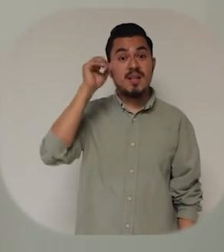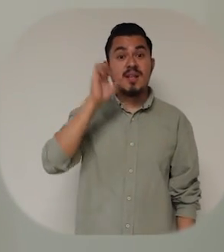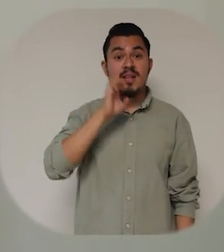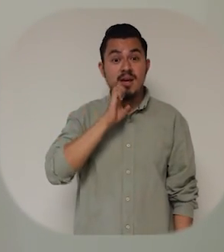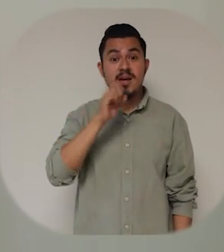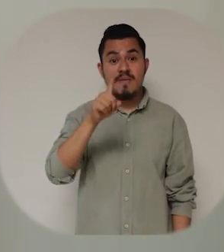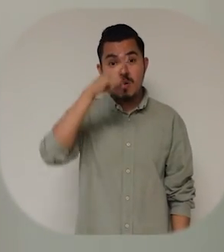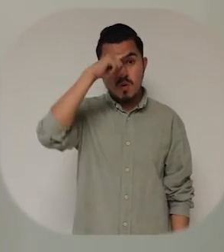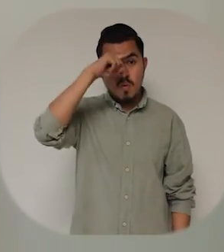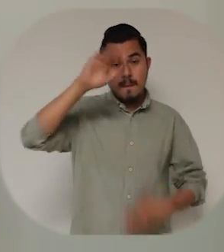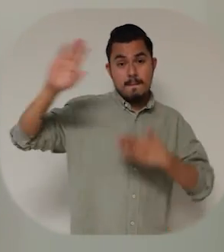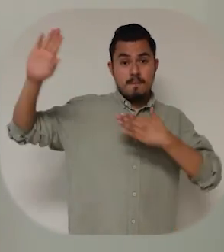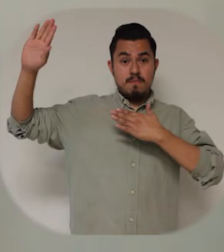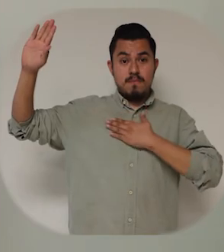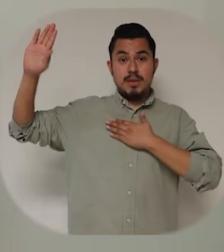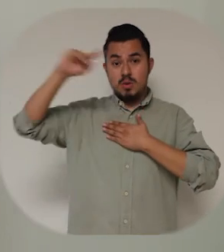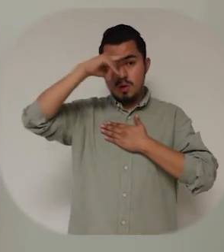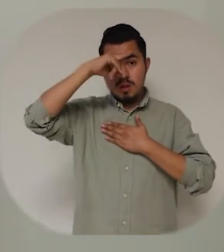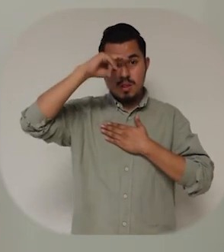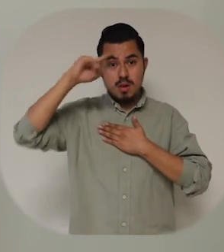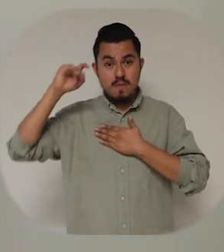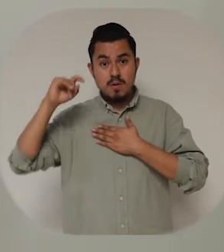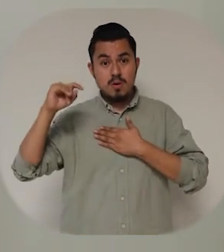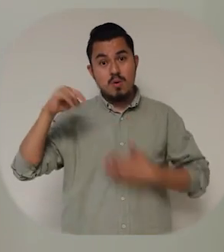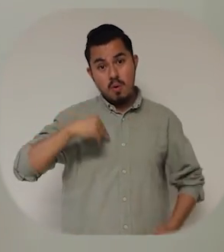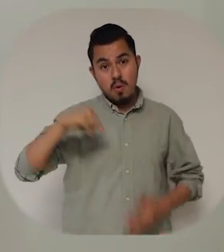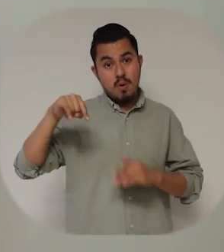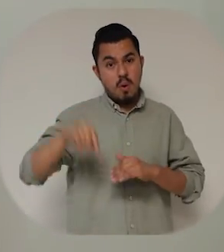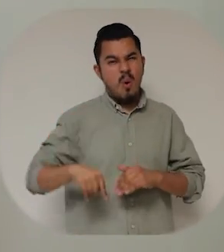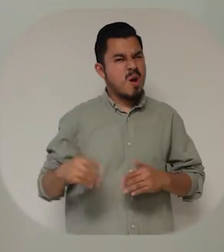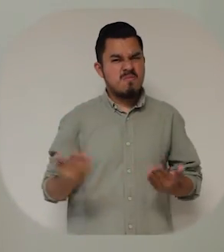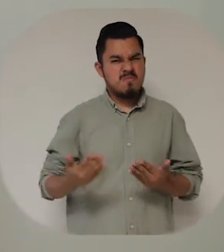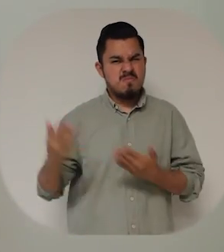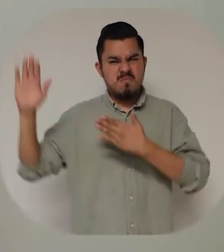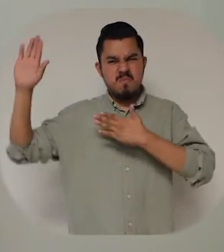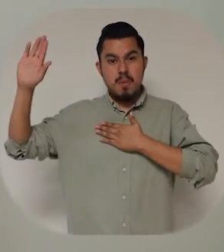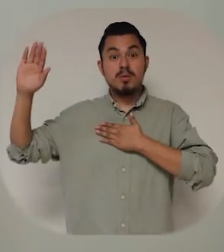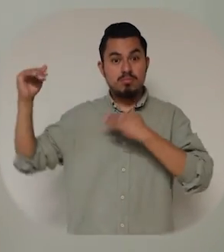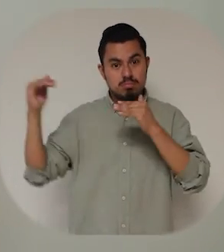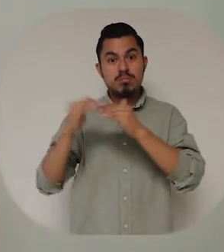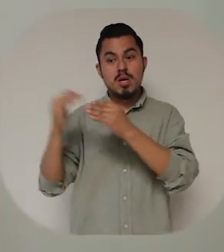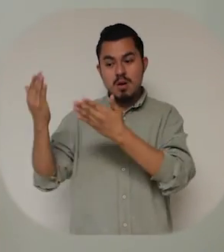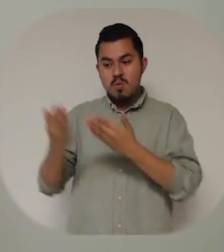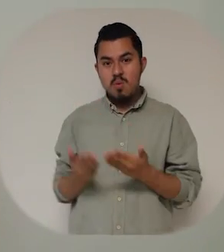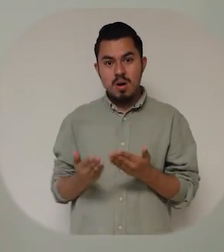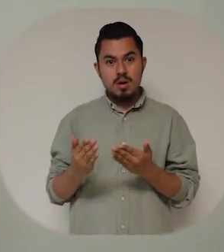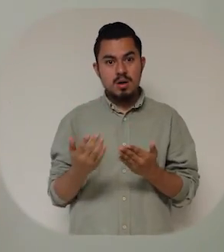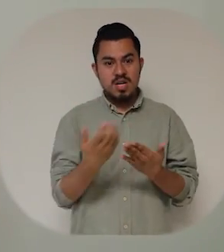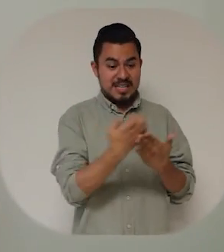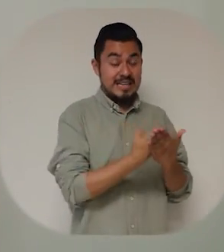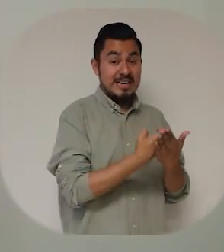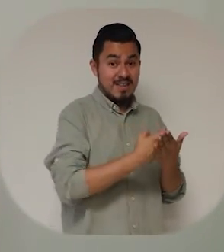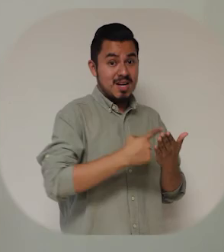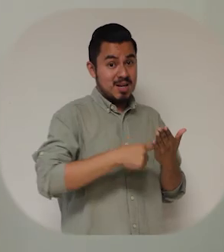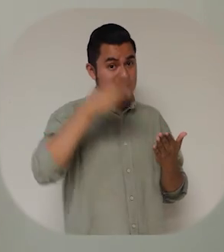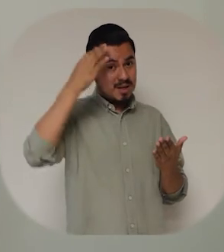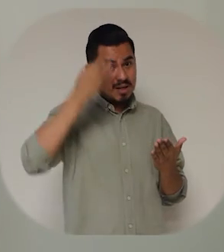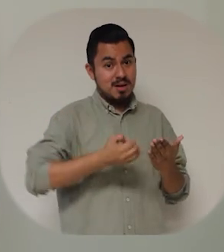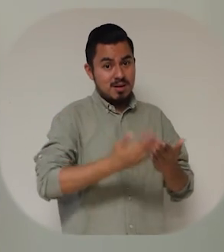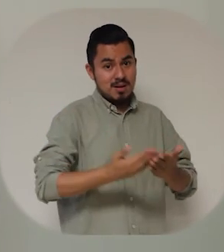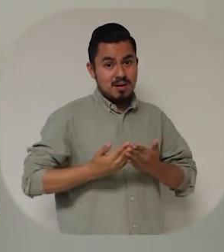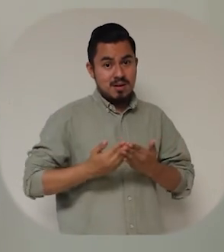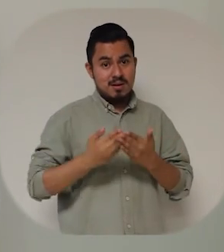tuvieron un pacto de obras, a nosotros nos es dado un pacto de que Jesús es el Cristo, el Hijo de Dios. Ese evangelio nos es dado. Y a